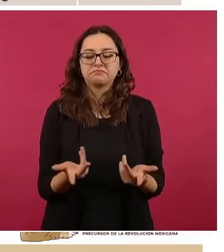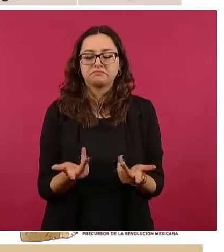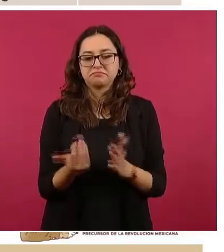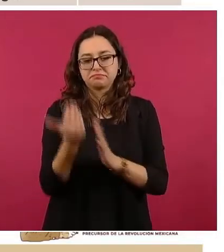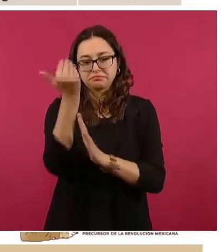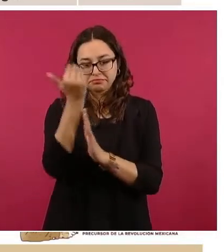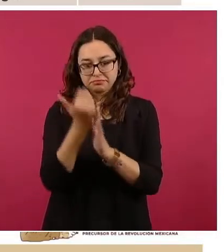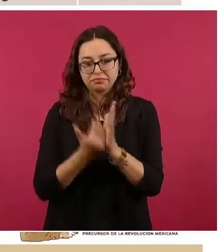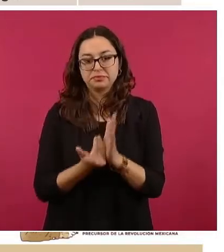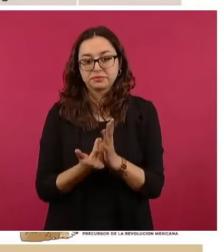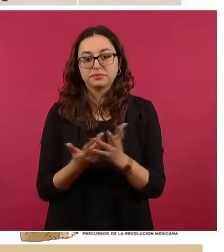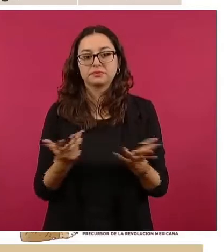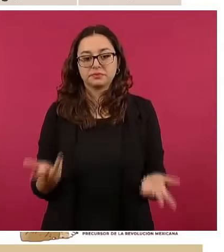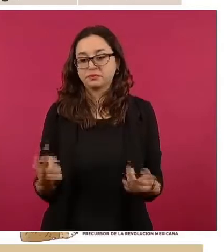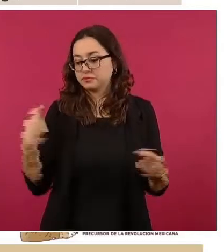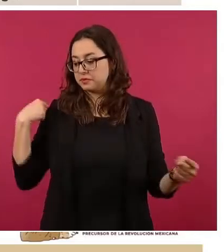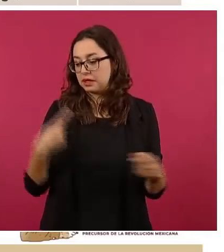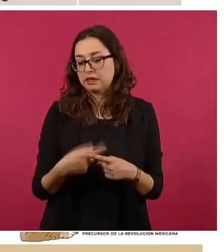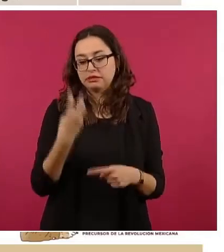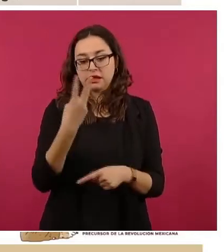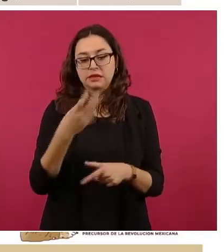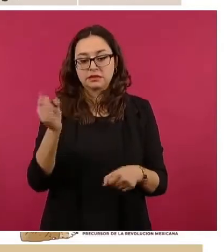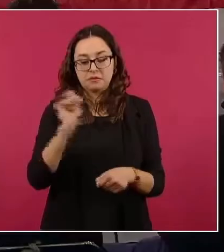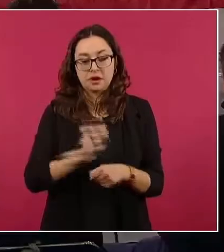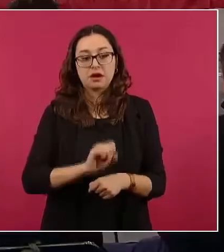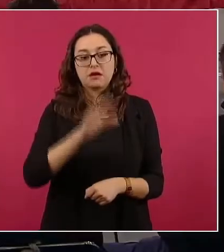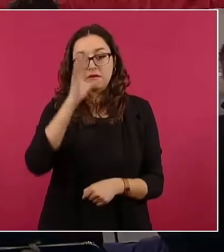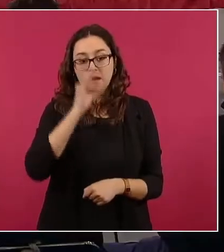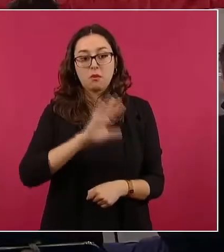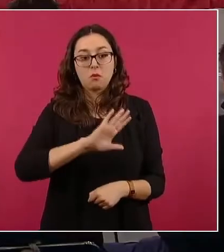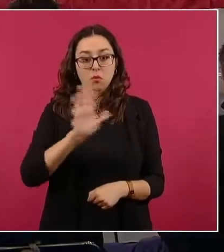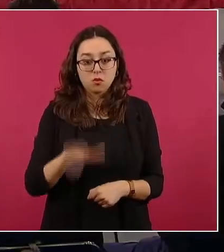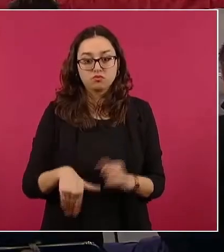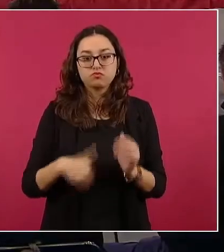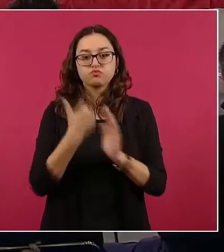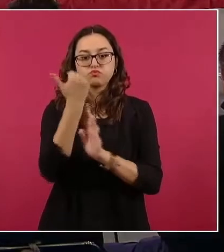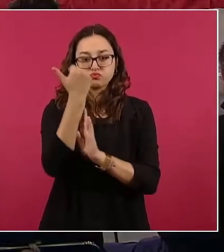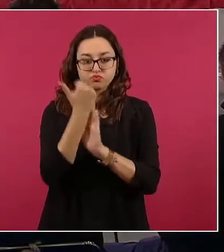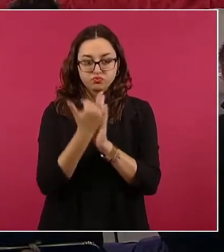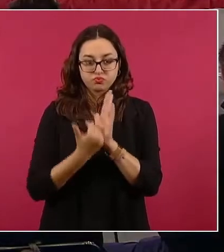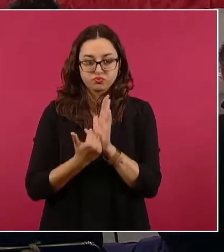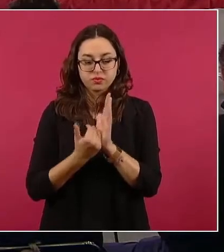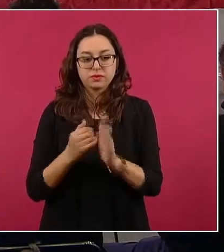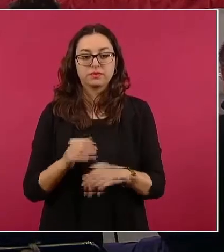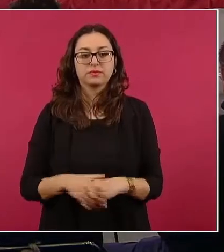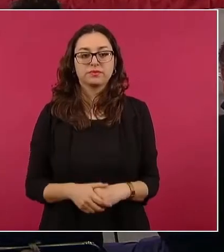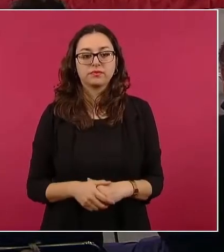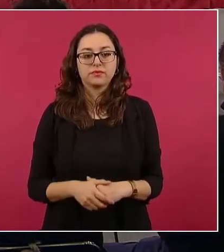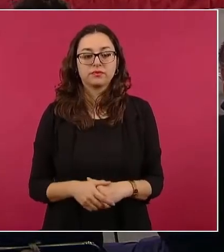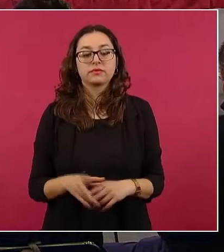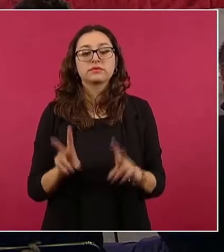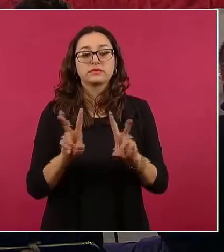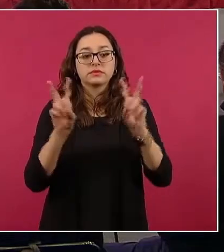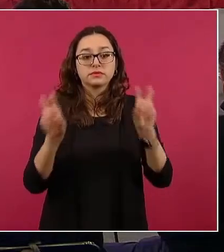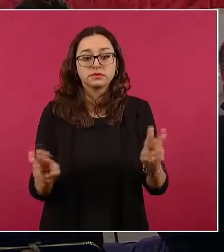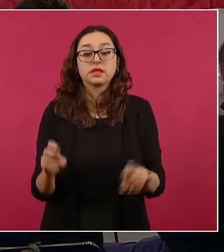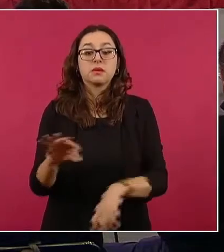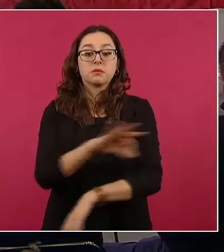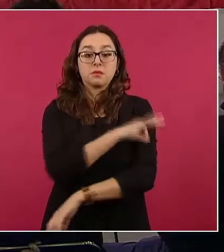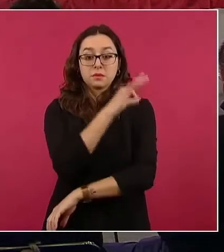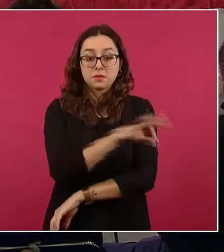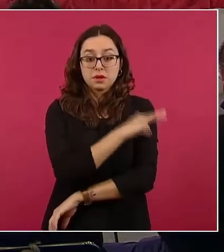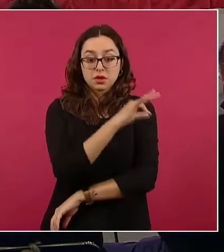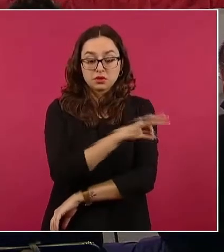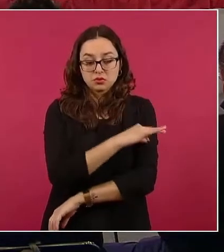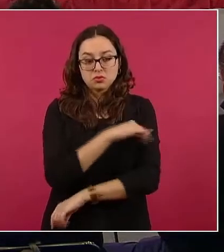reducción ya sostenida por 3 semanas. Finalmente, en la vacunación, seguimos avanzando en la vacunación